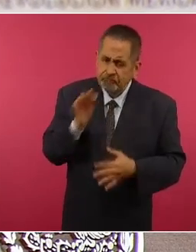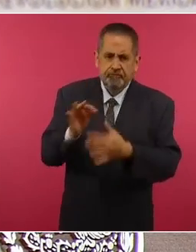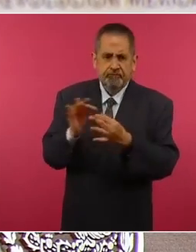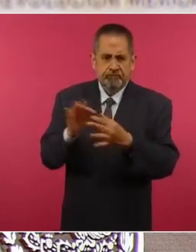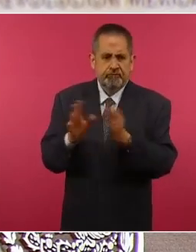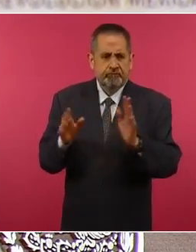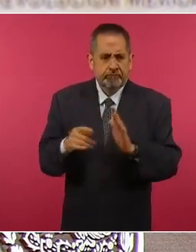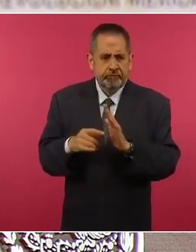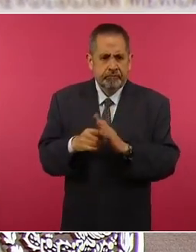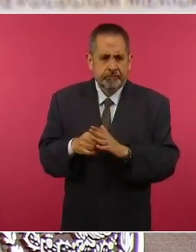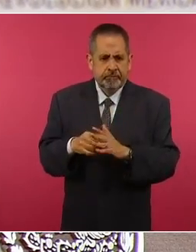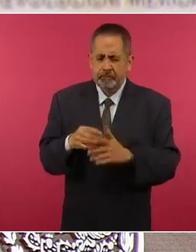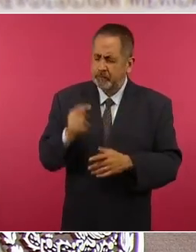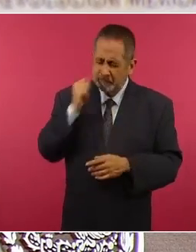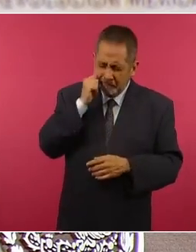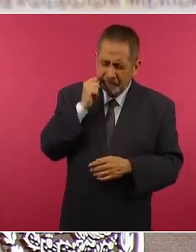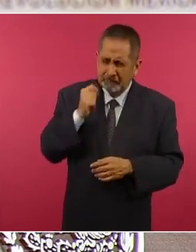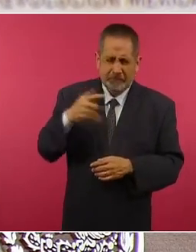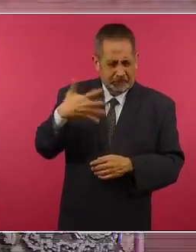aunque duele,